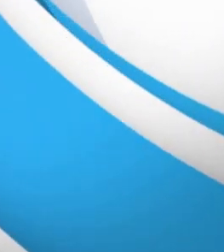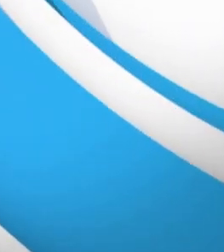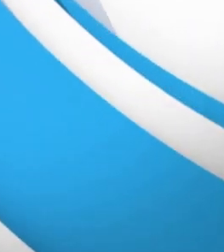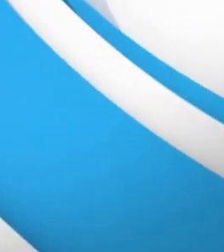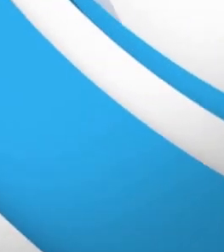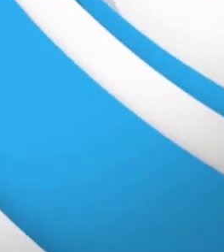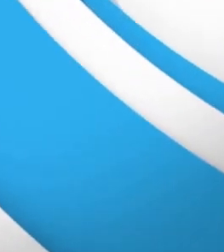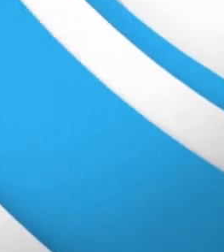¡Gracias!